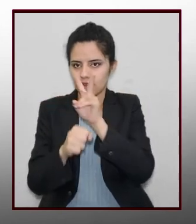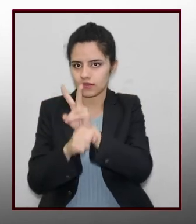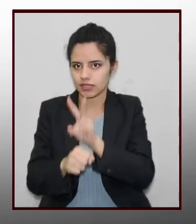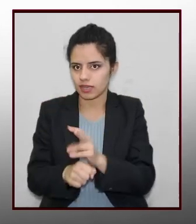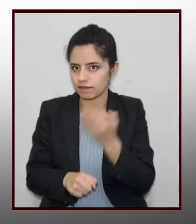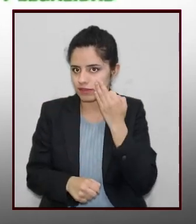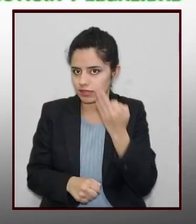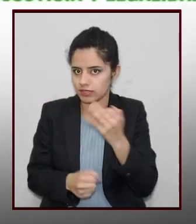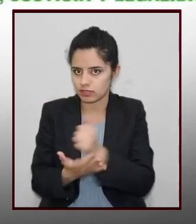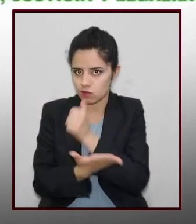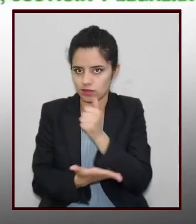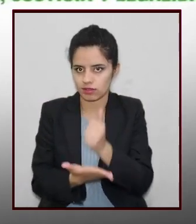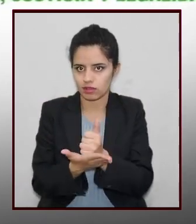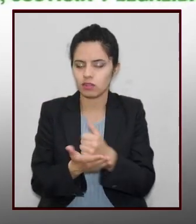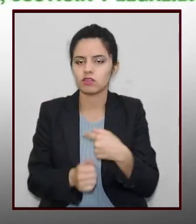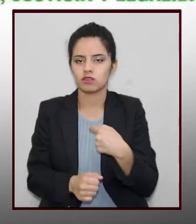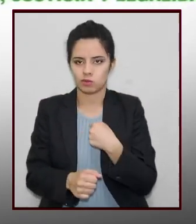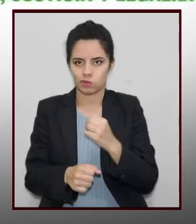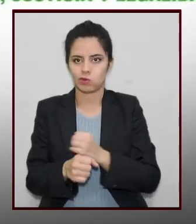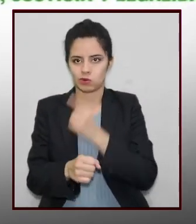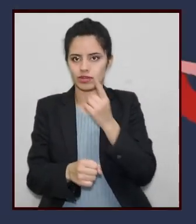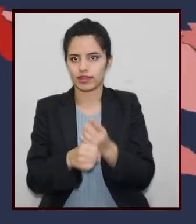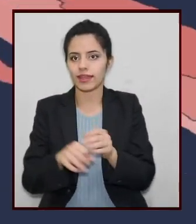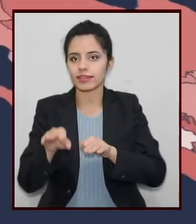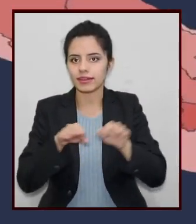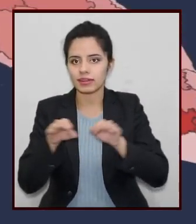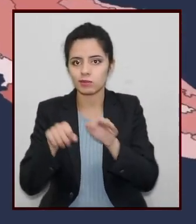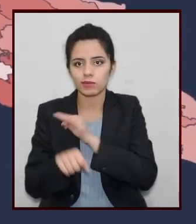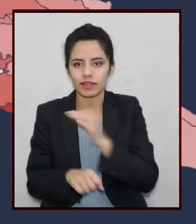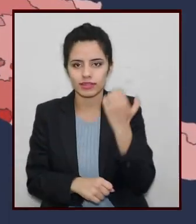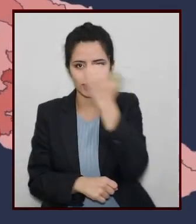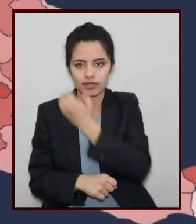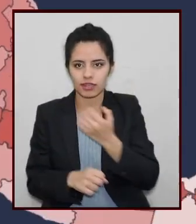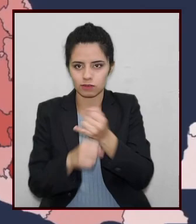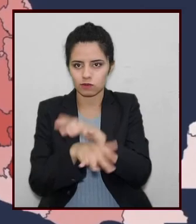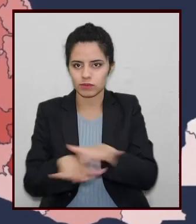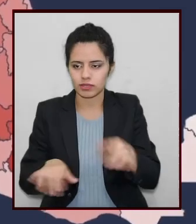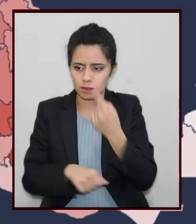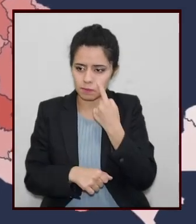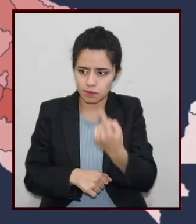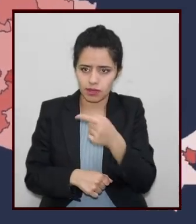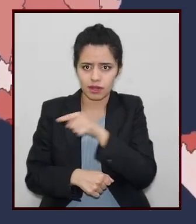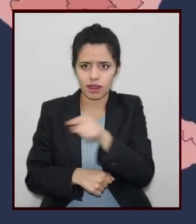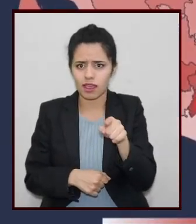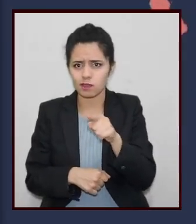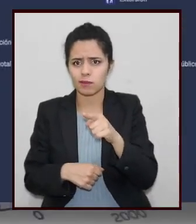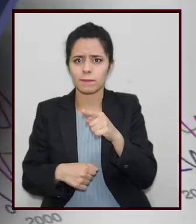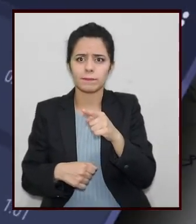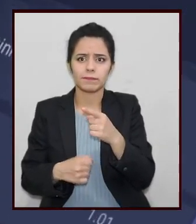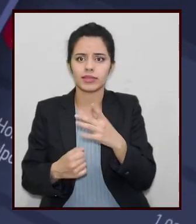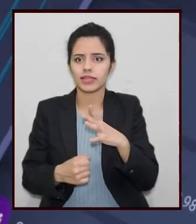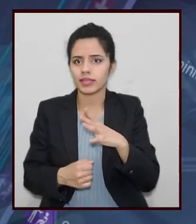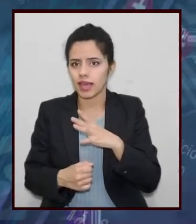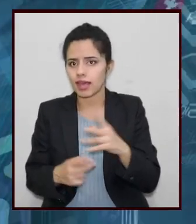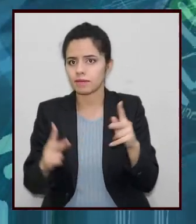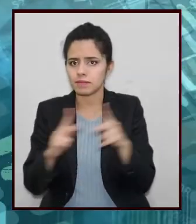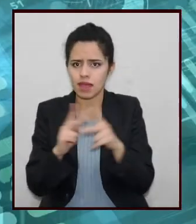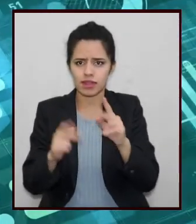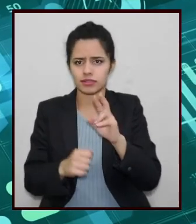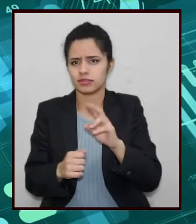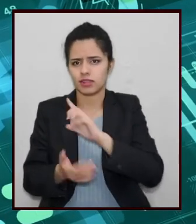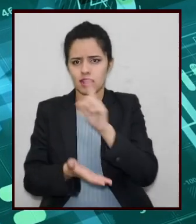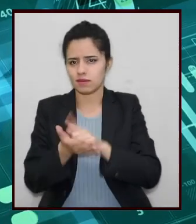Observatorio Nacional Ciudadano. Yo tengo la oportunidad en mi trabajo de analizar los datos de incidencia delictiva en todo el país. Yo en mi trabajo uso